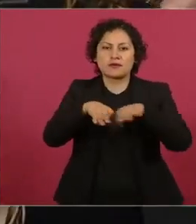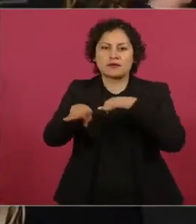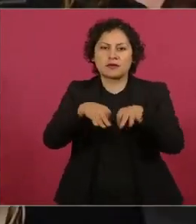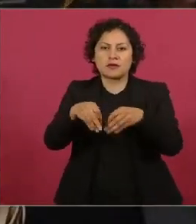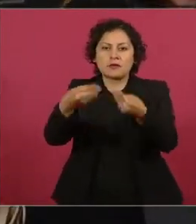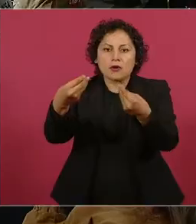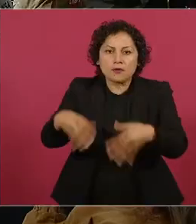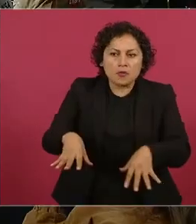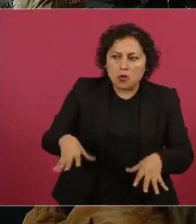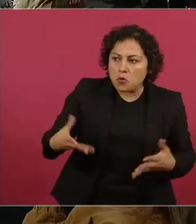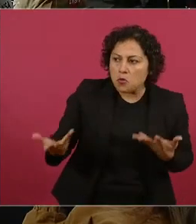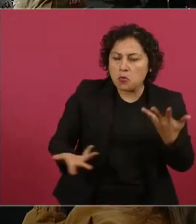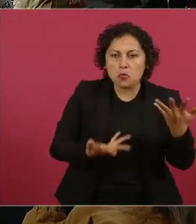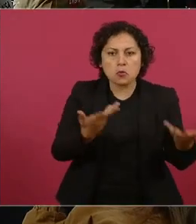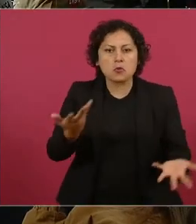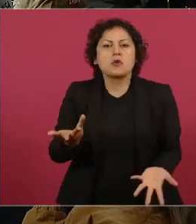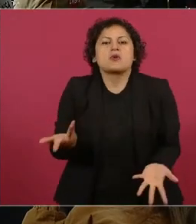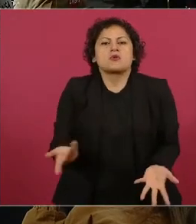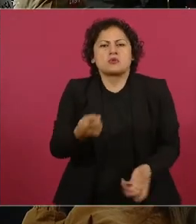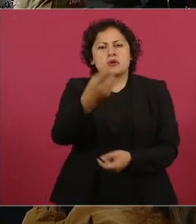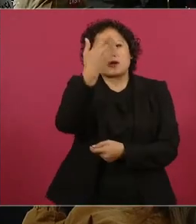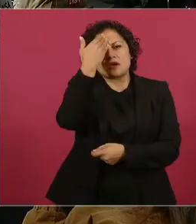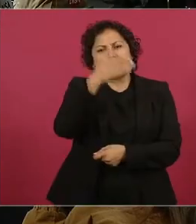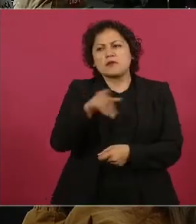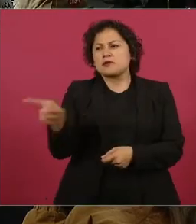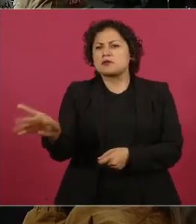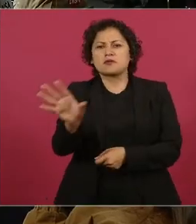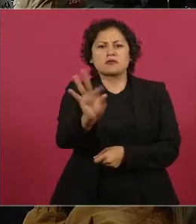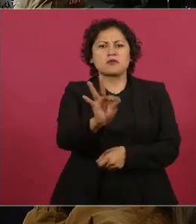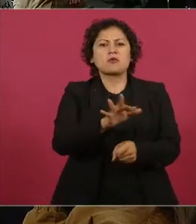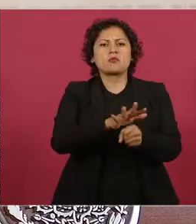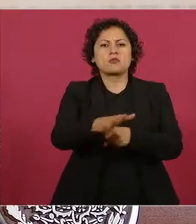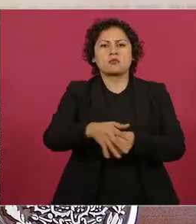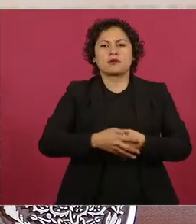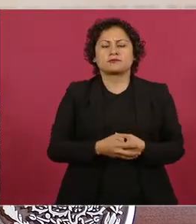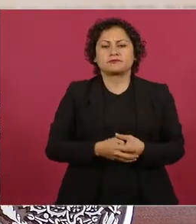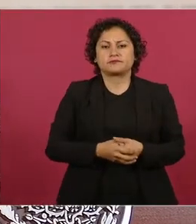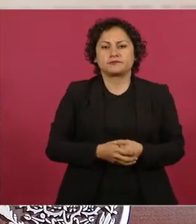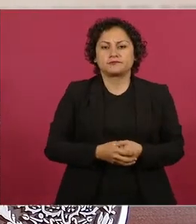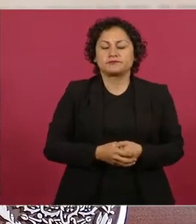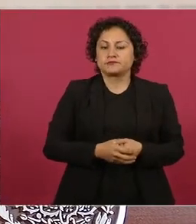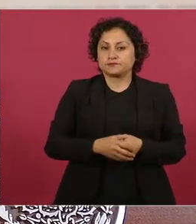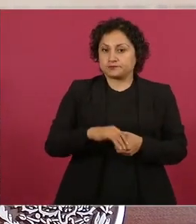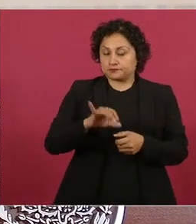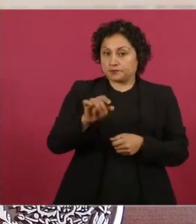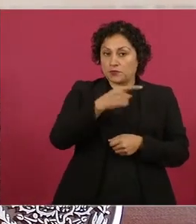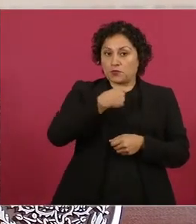qué le han dicho? Estamos trabajando en Acapulco